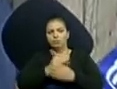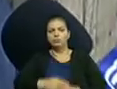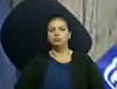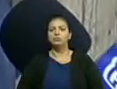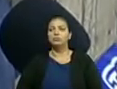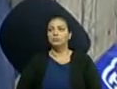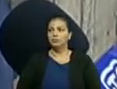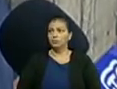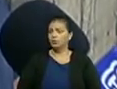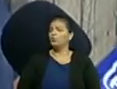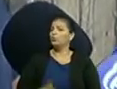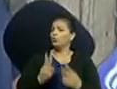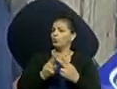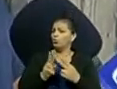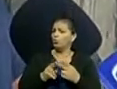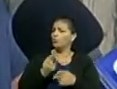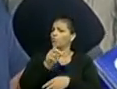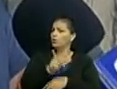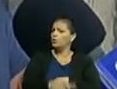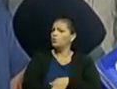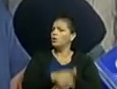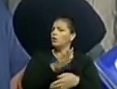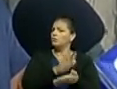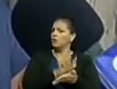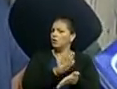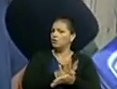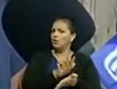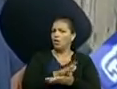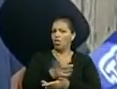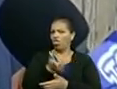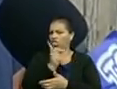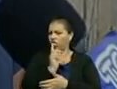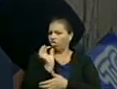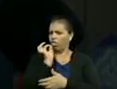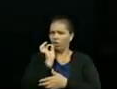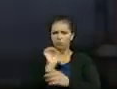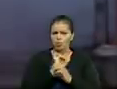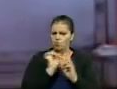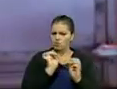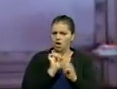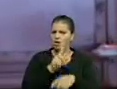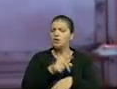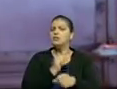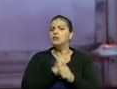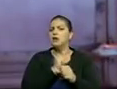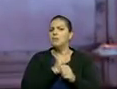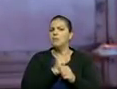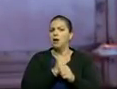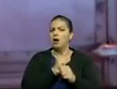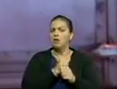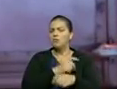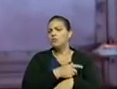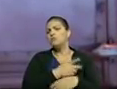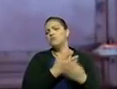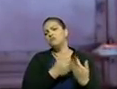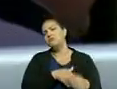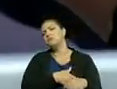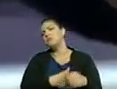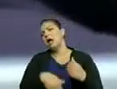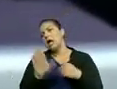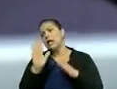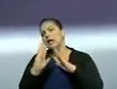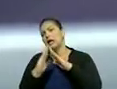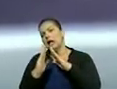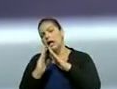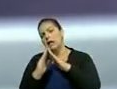Tranquilo, ¿no? Tranquilo, sano, de su trabajo a la casa. Desde la policía no se ha proporcionado